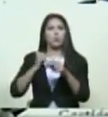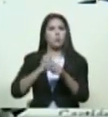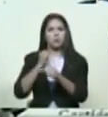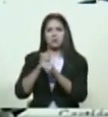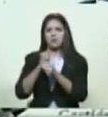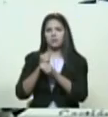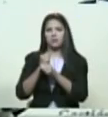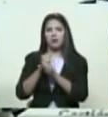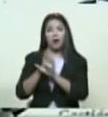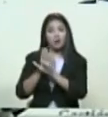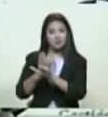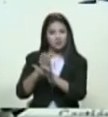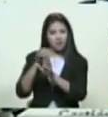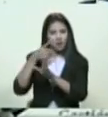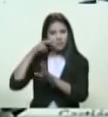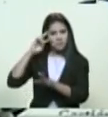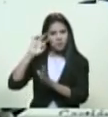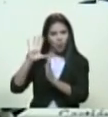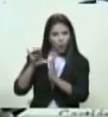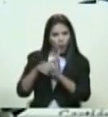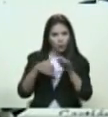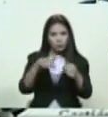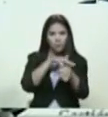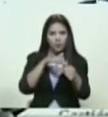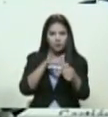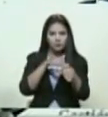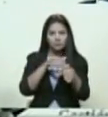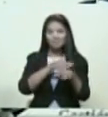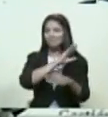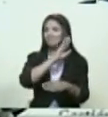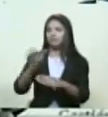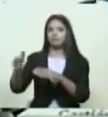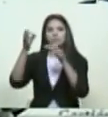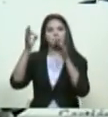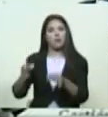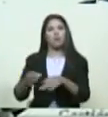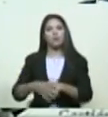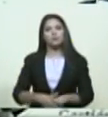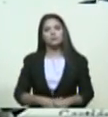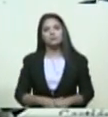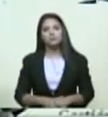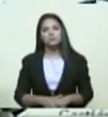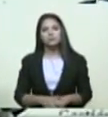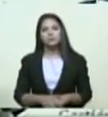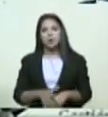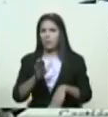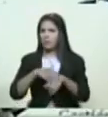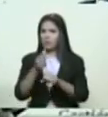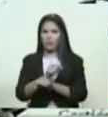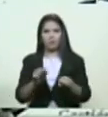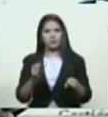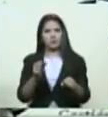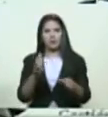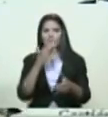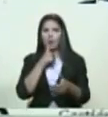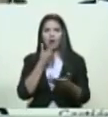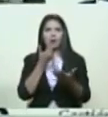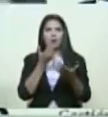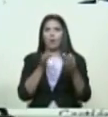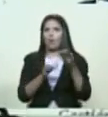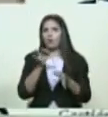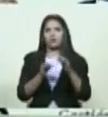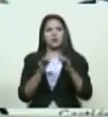actuando de esta manera, va a recaer contra ellos todo el peso de la ley. Porque no puede haber justicia